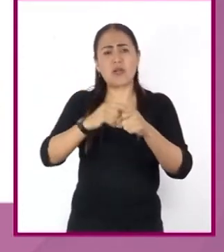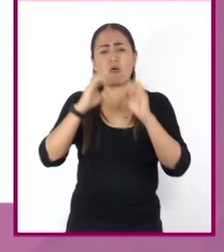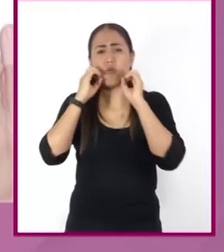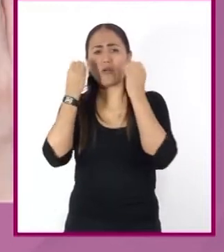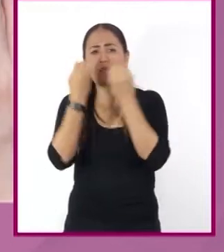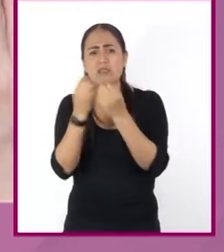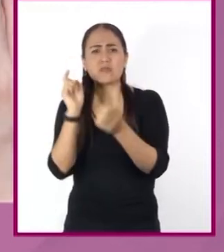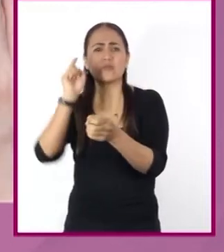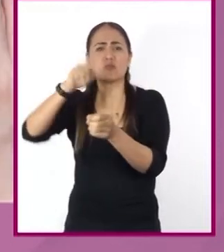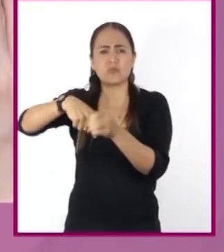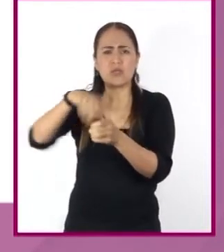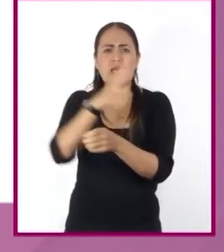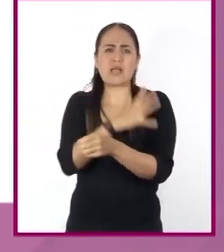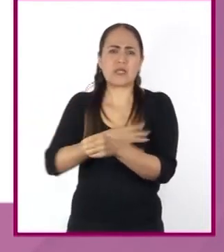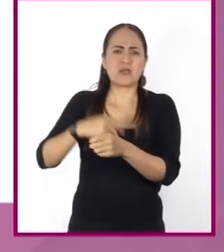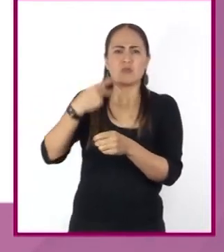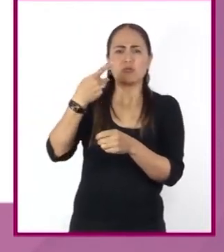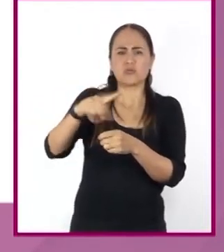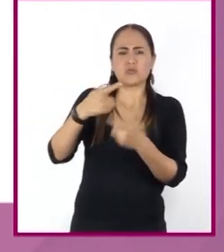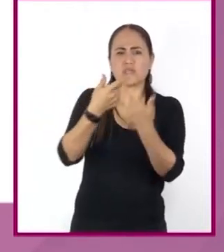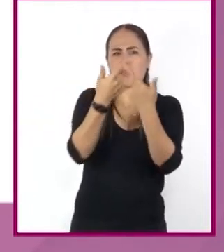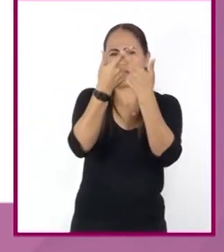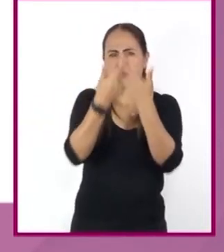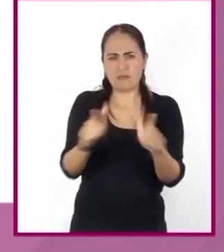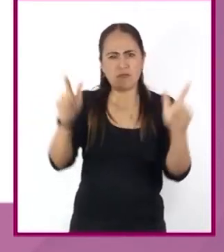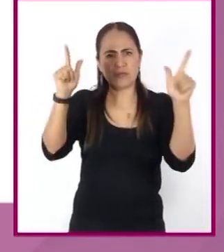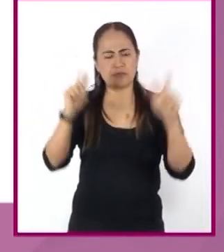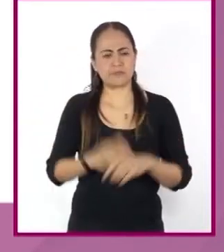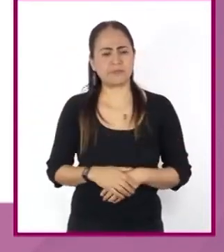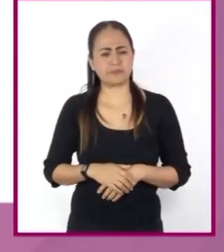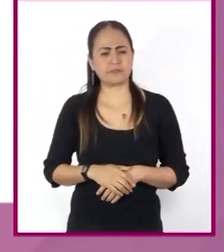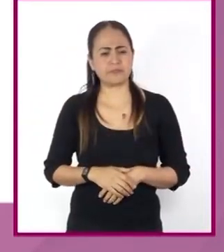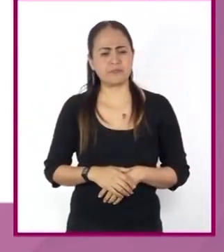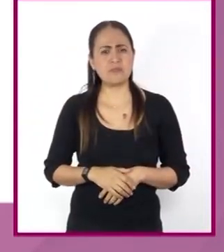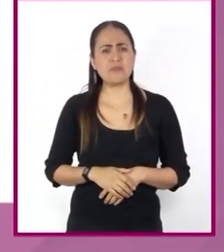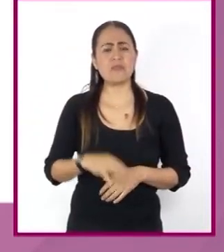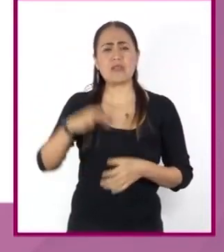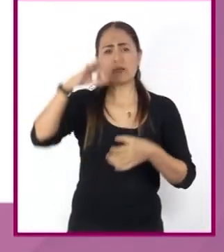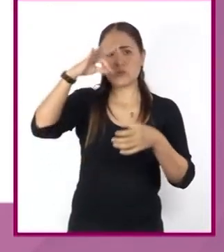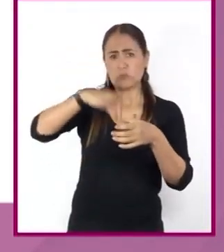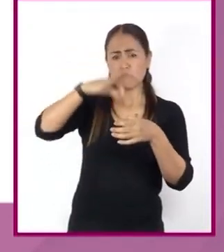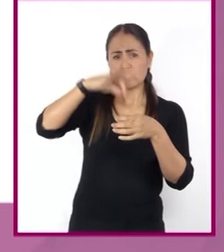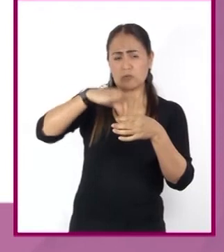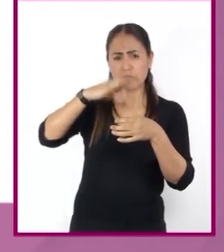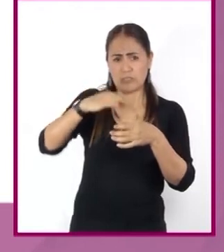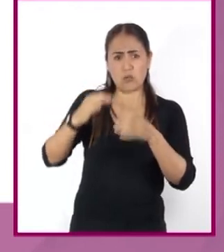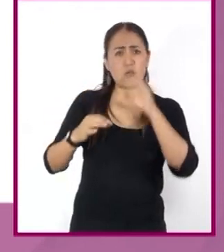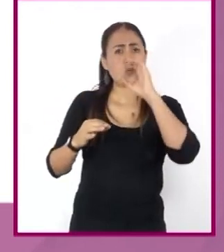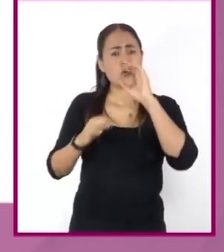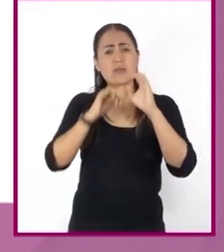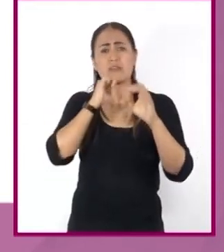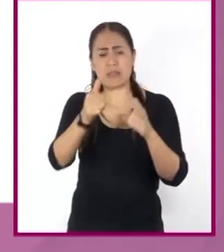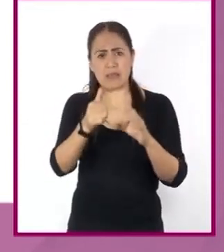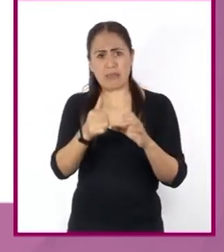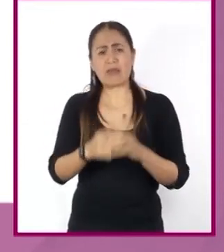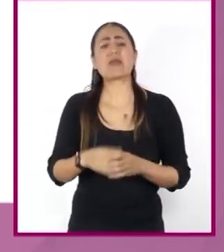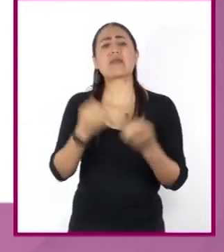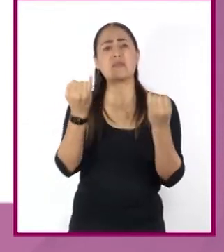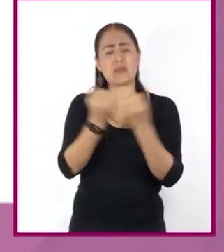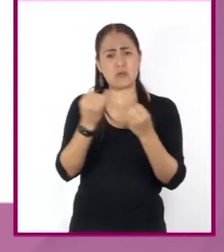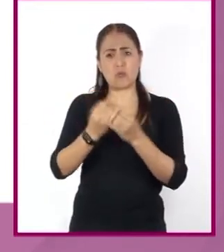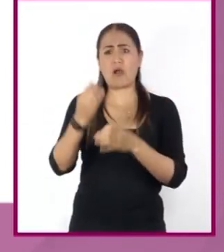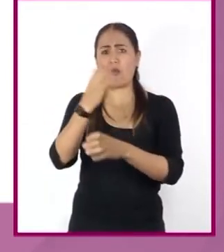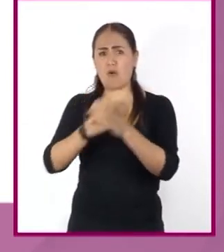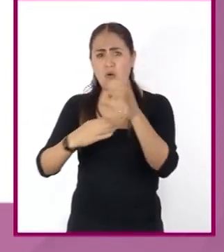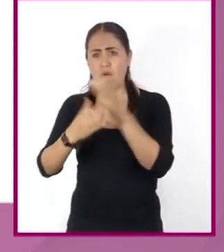como los Hijos de la Libertad. No solo no se consumía té, sino que escondían los cargamentos e incluso